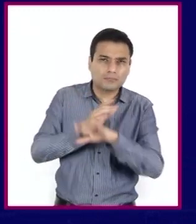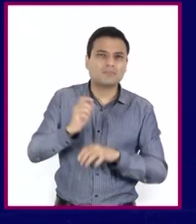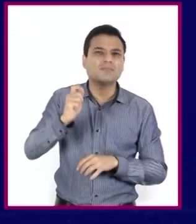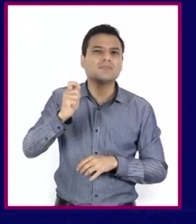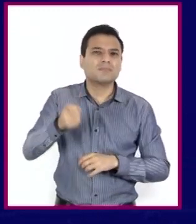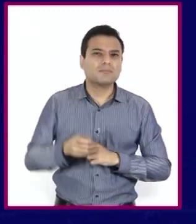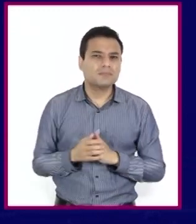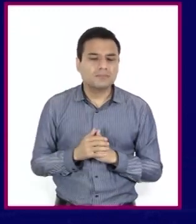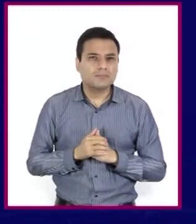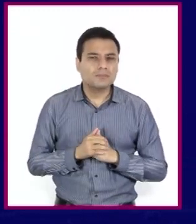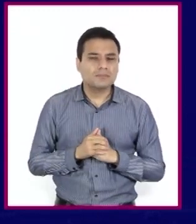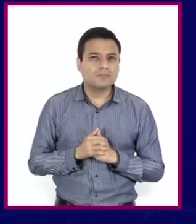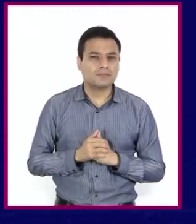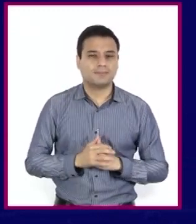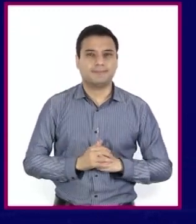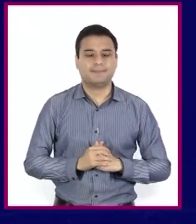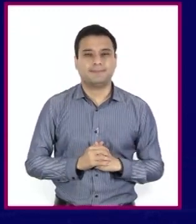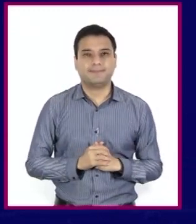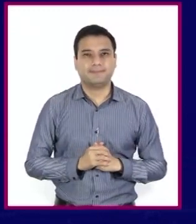europeos?